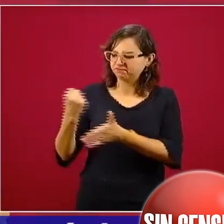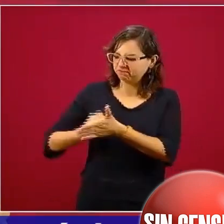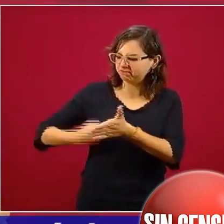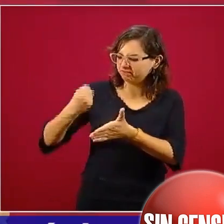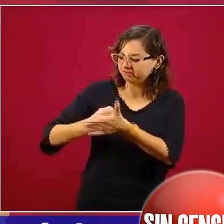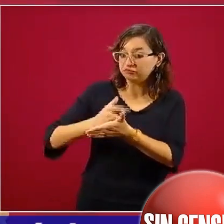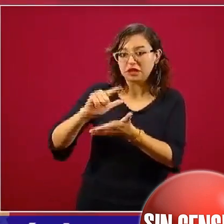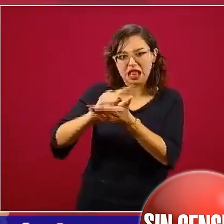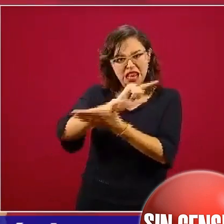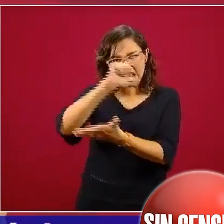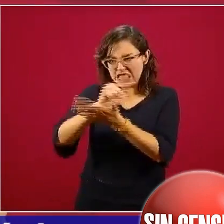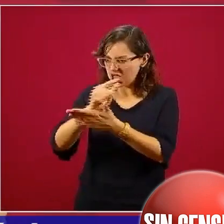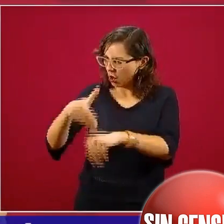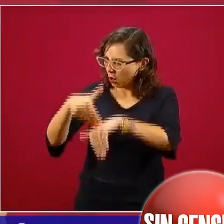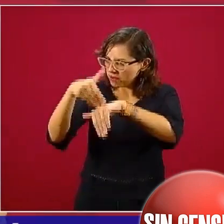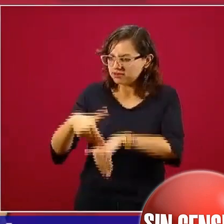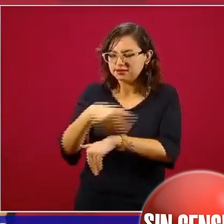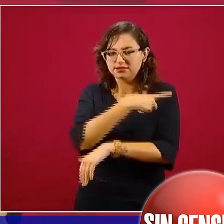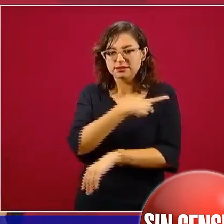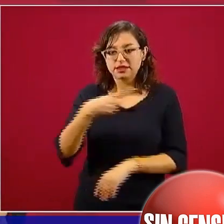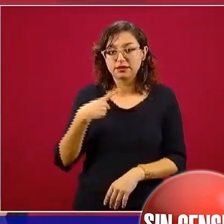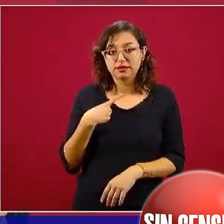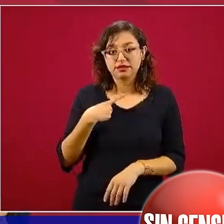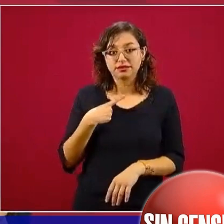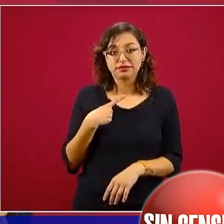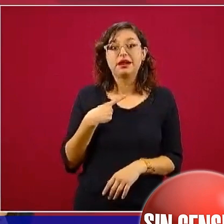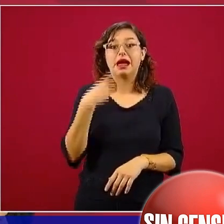Ahí surge el actual ejército.